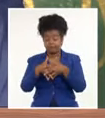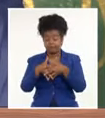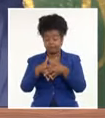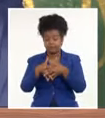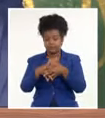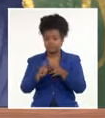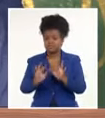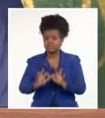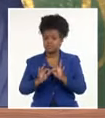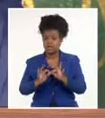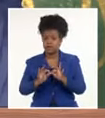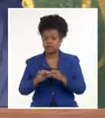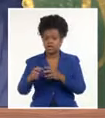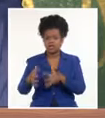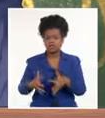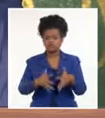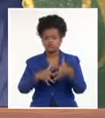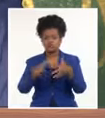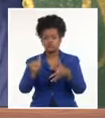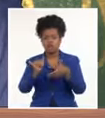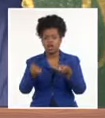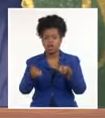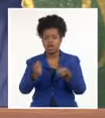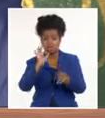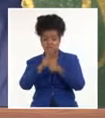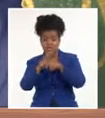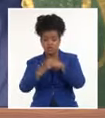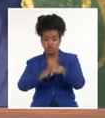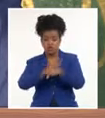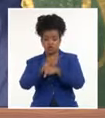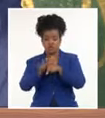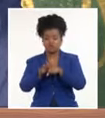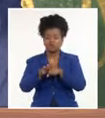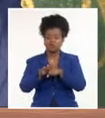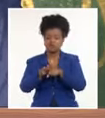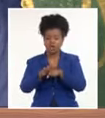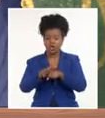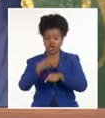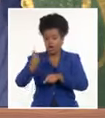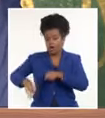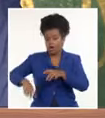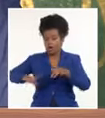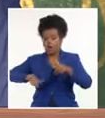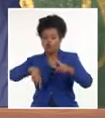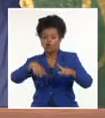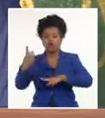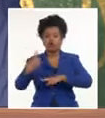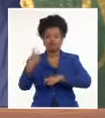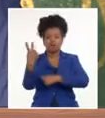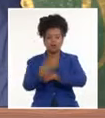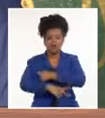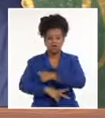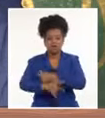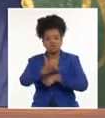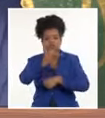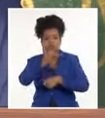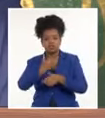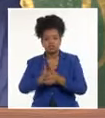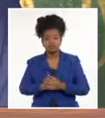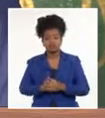utilizó a la pandemia como un arma en contra de nuestros países. Se aprovechó la pandemia